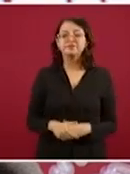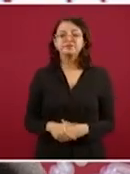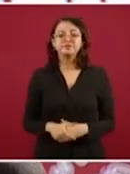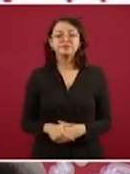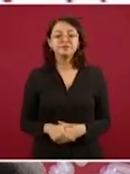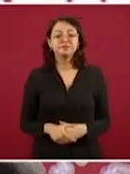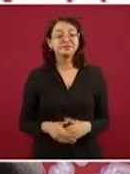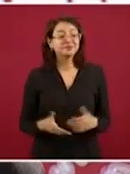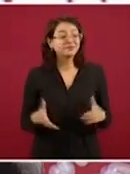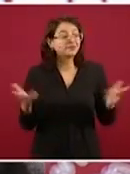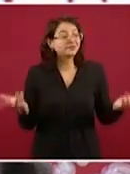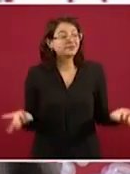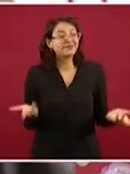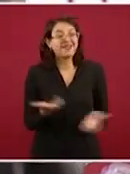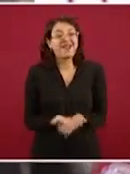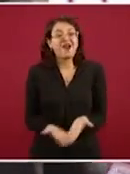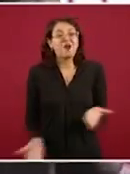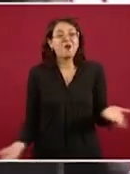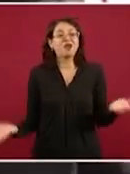Entonces,